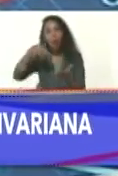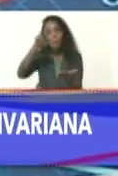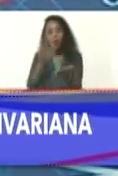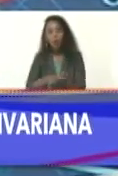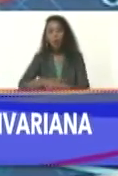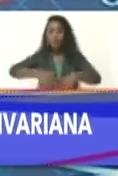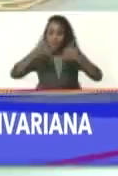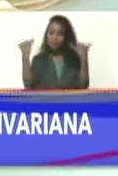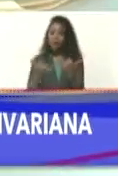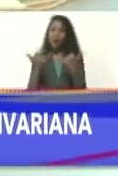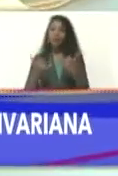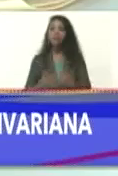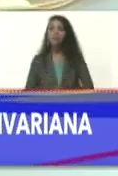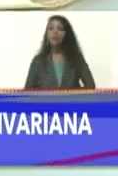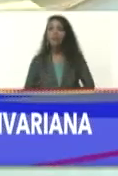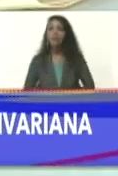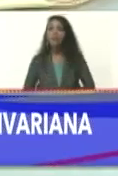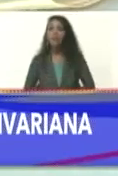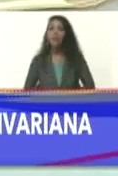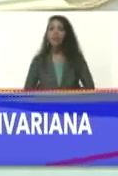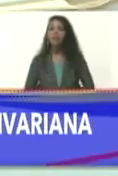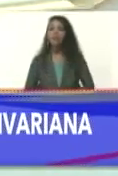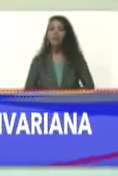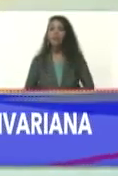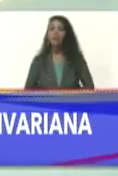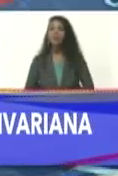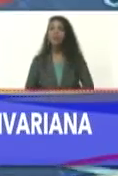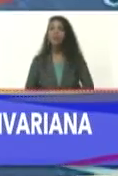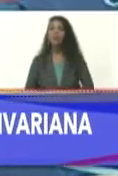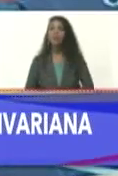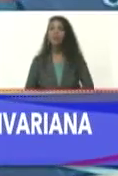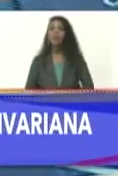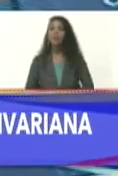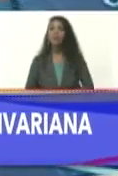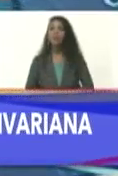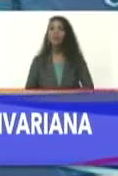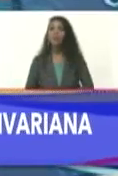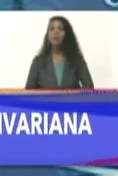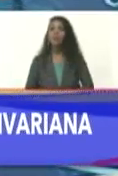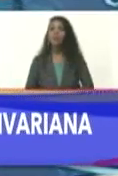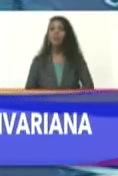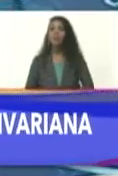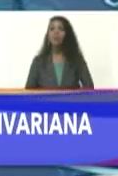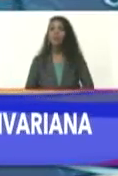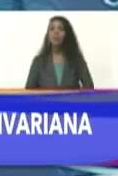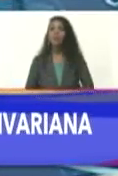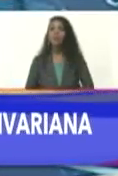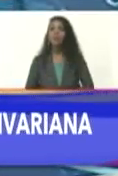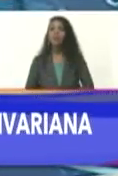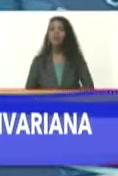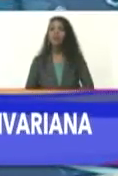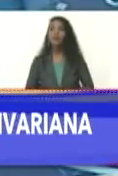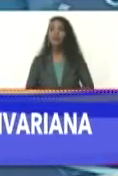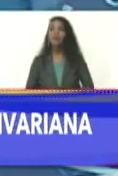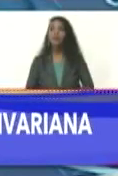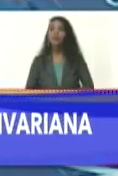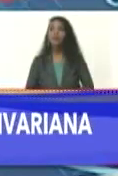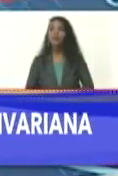inmediata, cúmplase. Préstame que no puse ahí en el otro, la fuente.